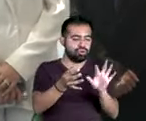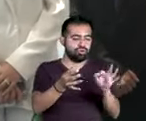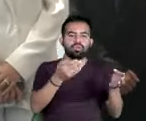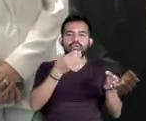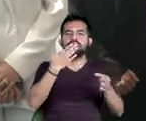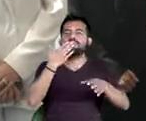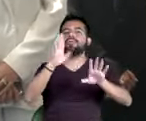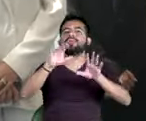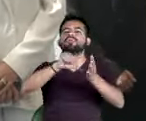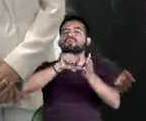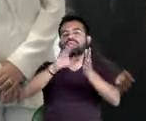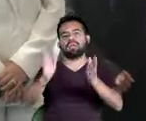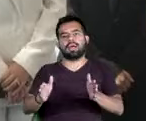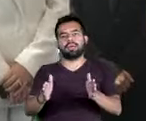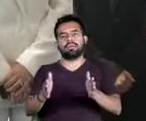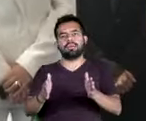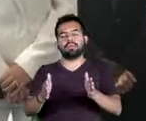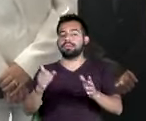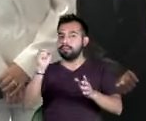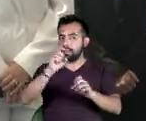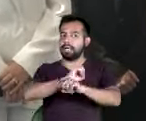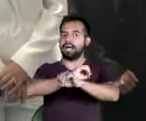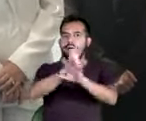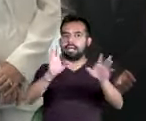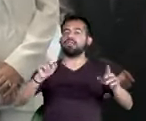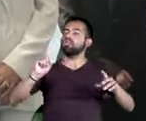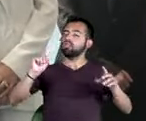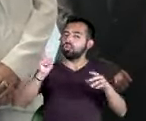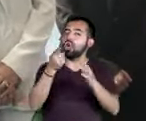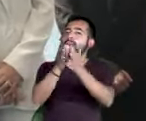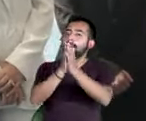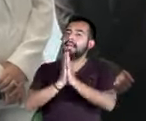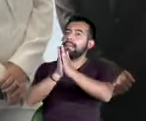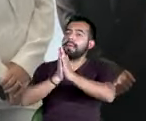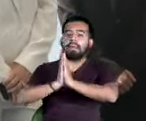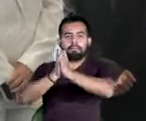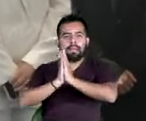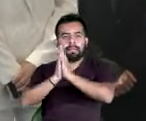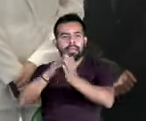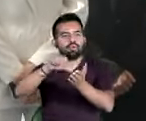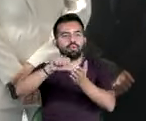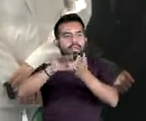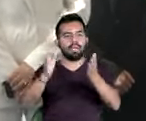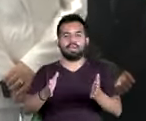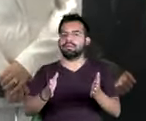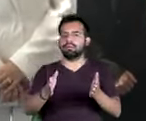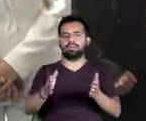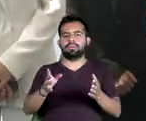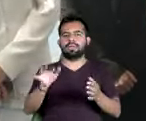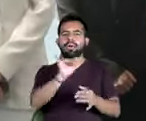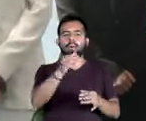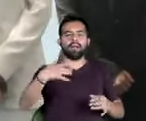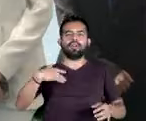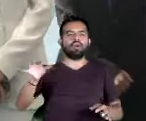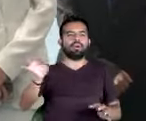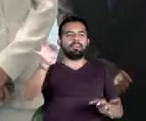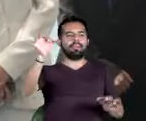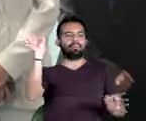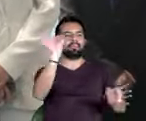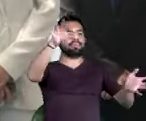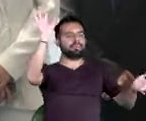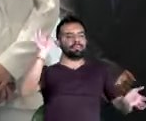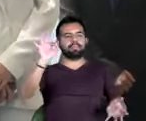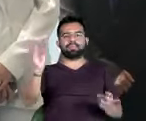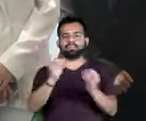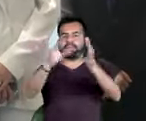ciudadanos. Tengan ustedes claridad, esto no será simplemente de tener un mago con una varita mágica, ¿no es cierto?, unos magos y